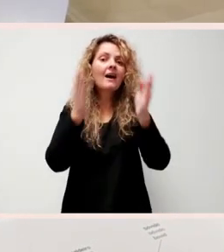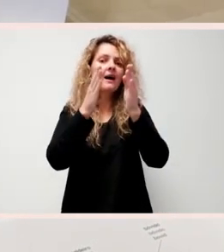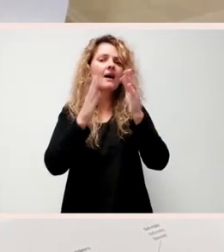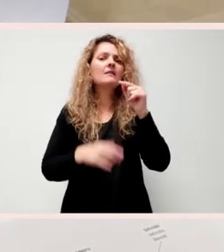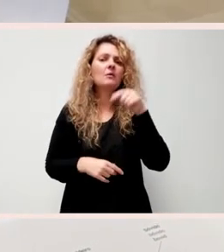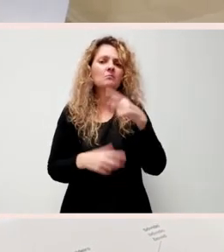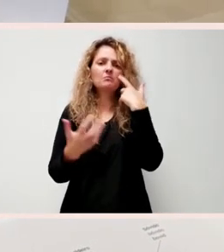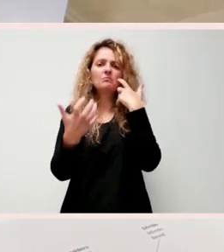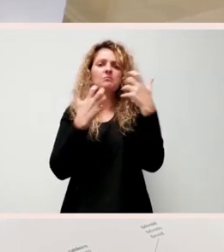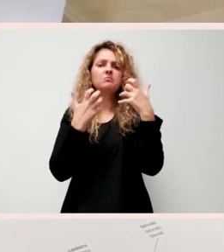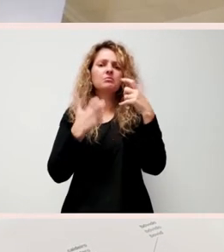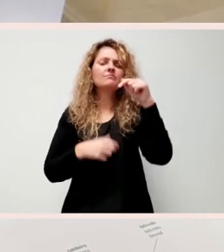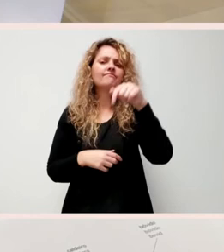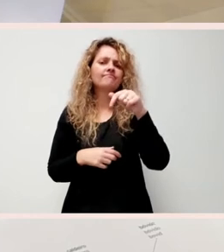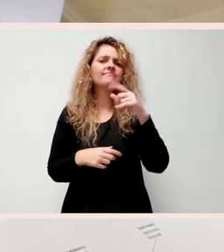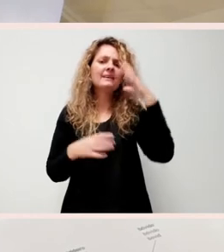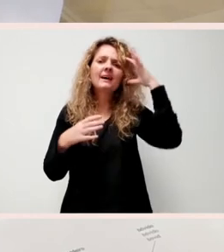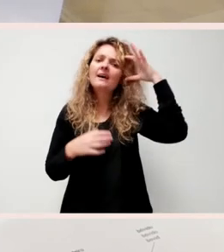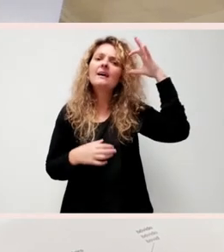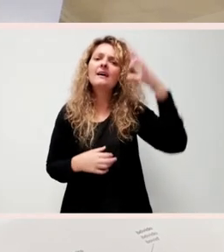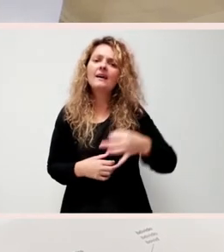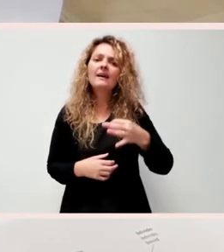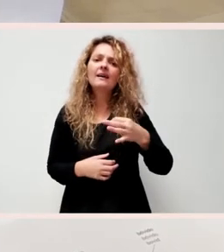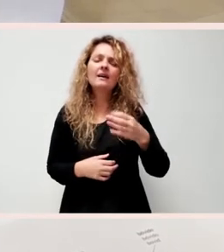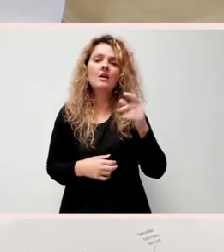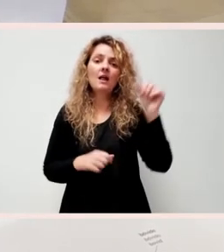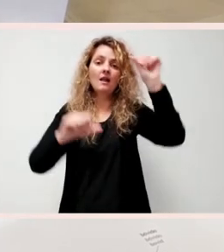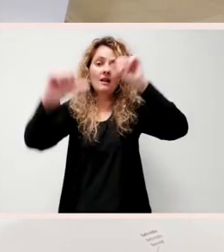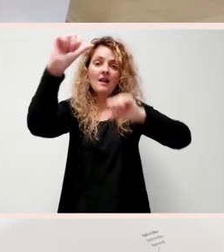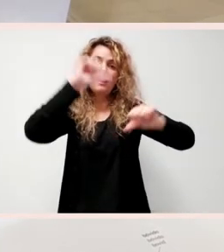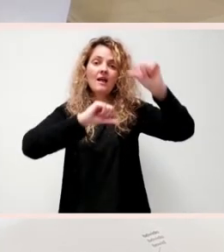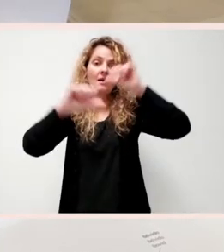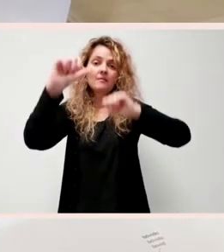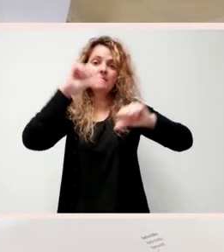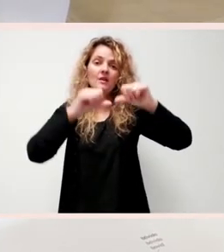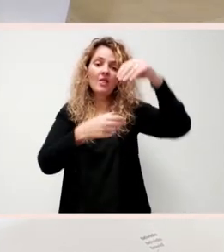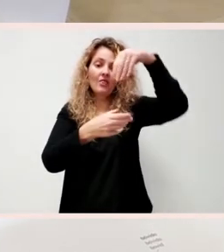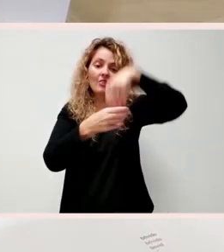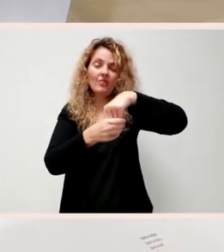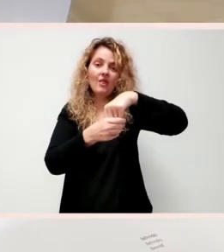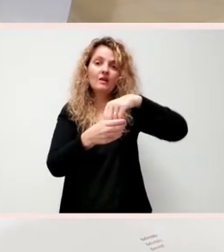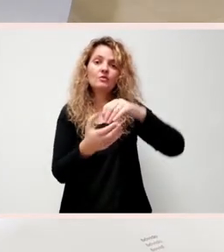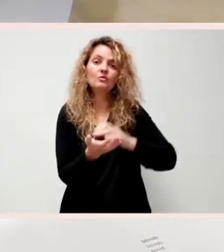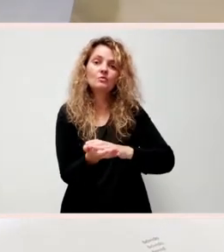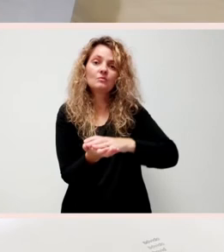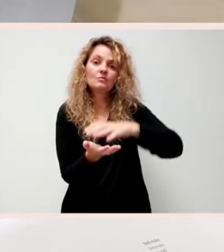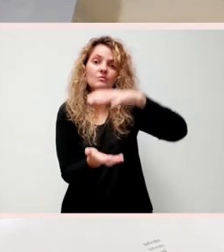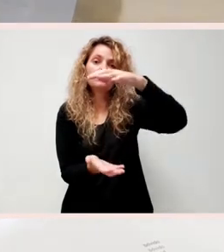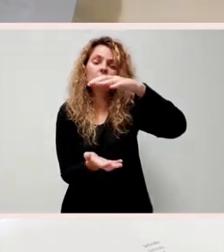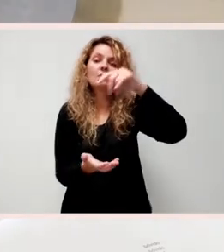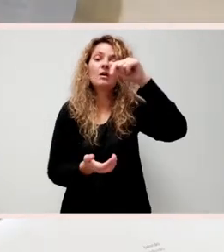posibles funcións, que sería a de utilizar elementos líquidos dentro da súa oquedade, da oquedade do